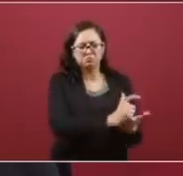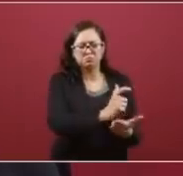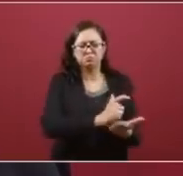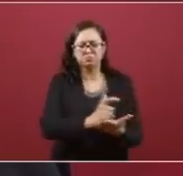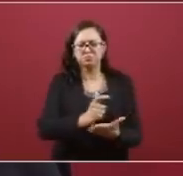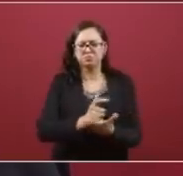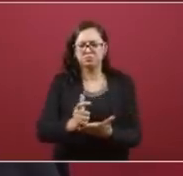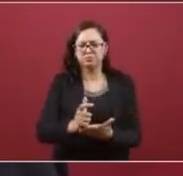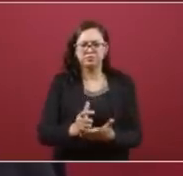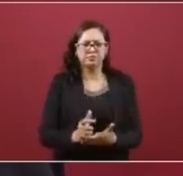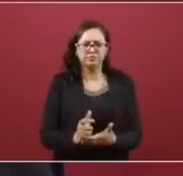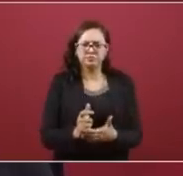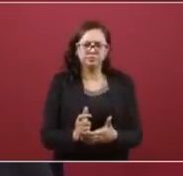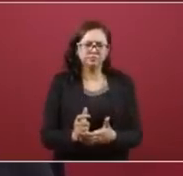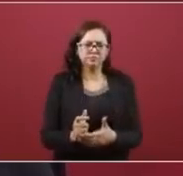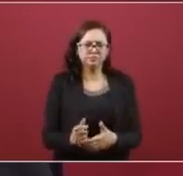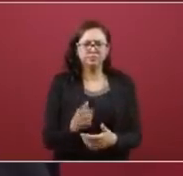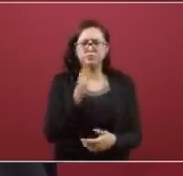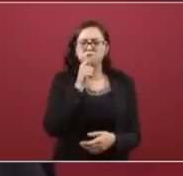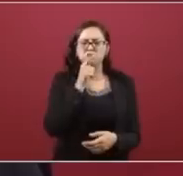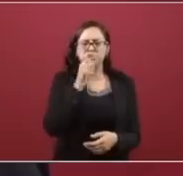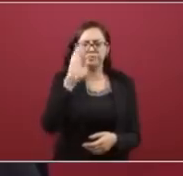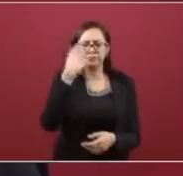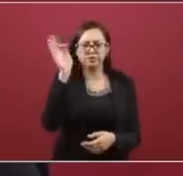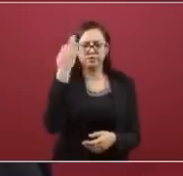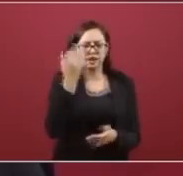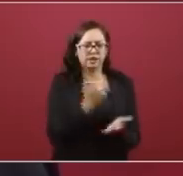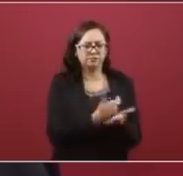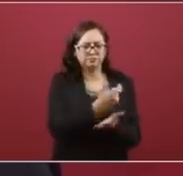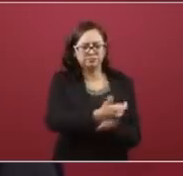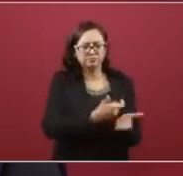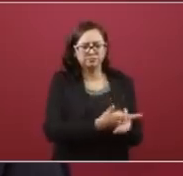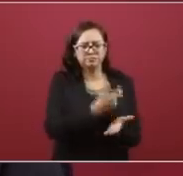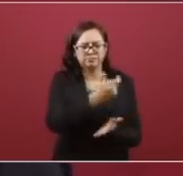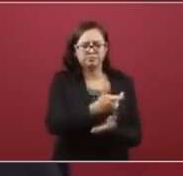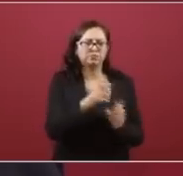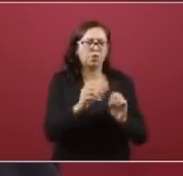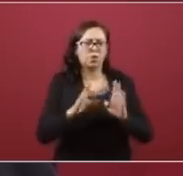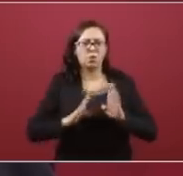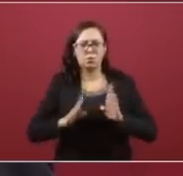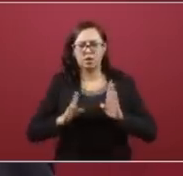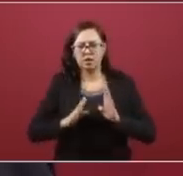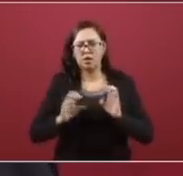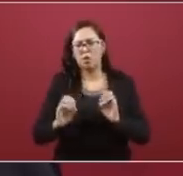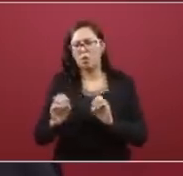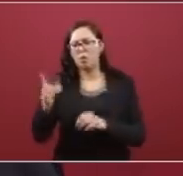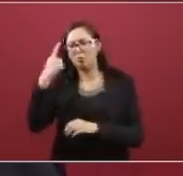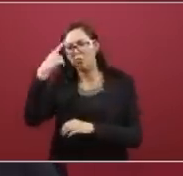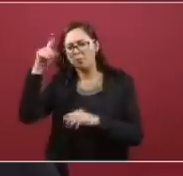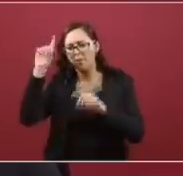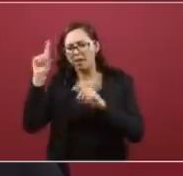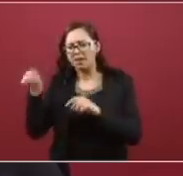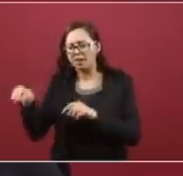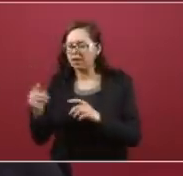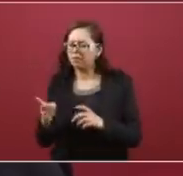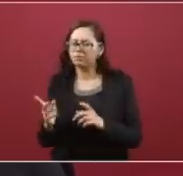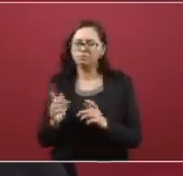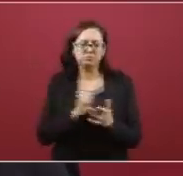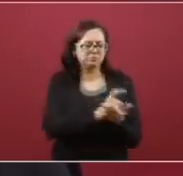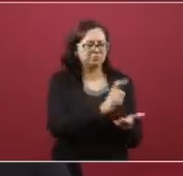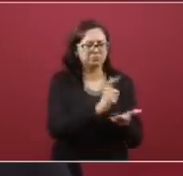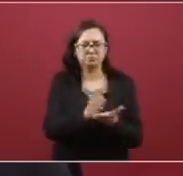por parte de los miembros de la Policía Federal o del Ejército o de la Marina, eso